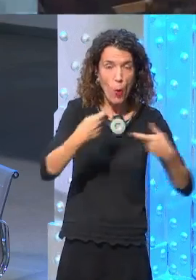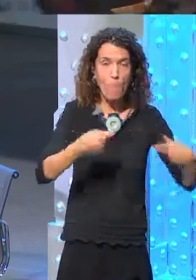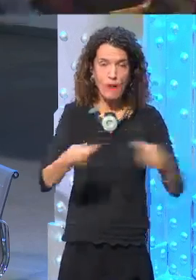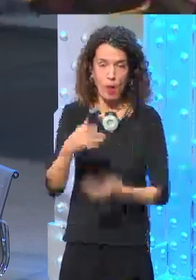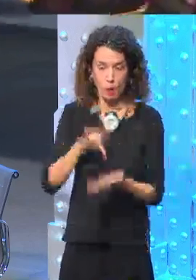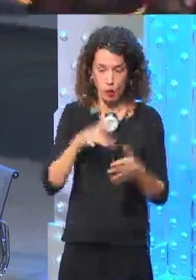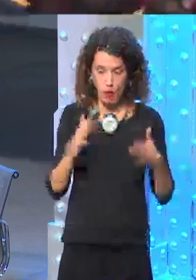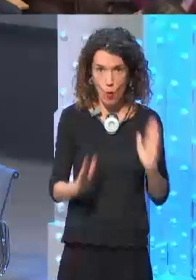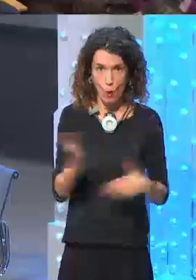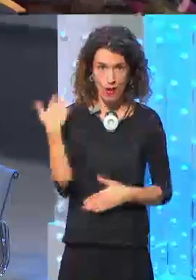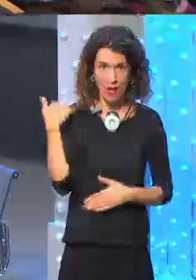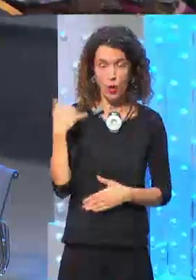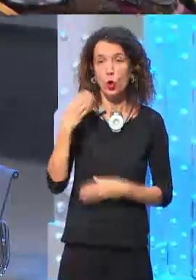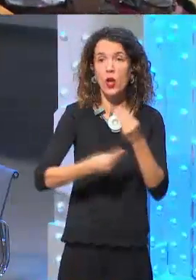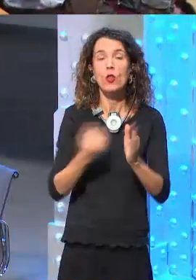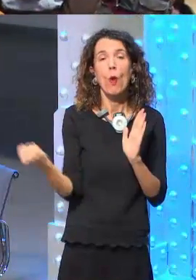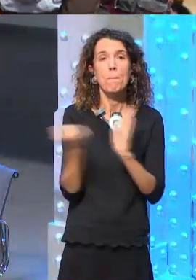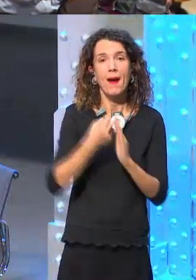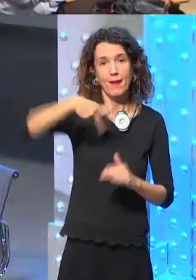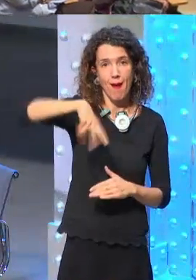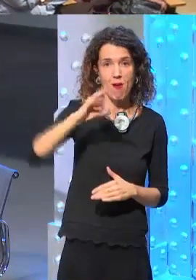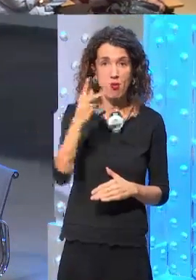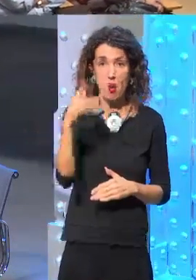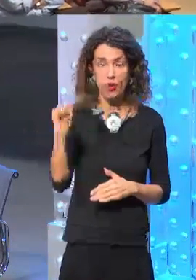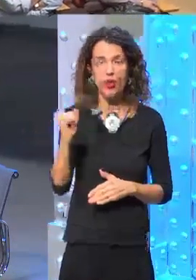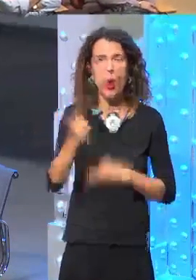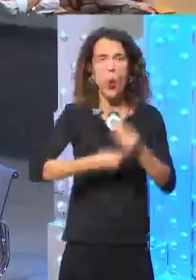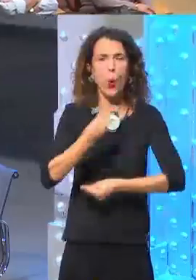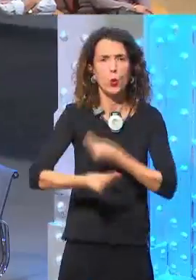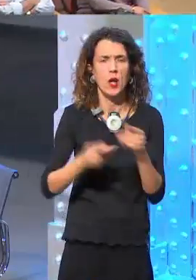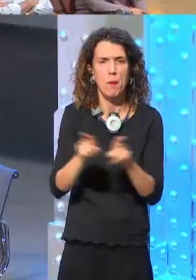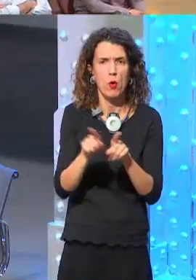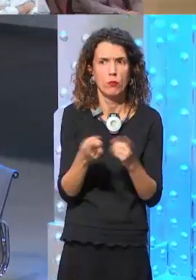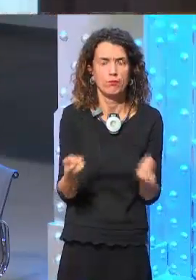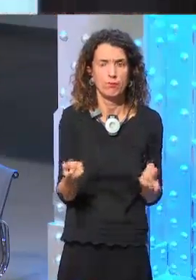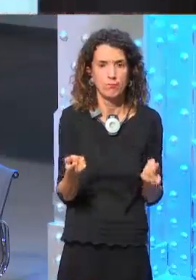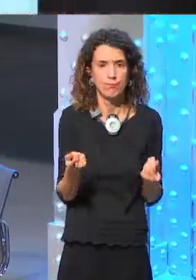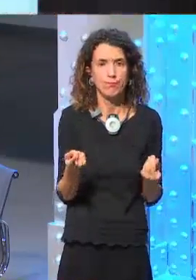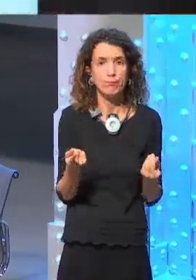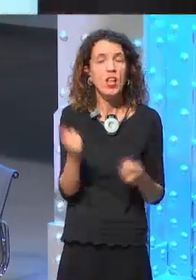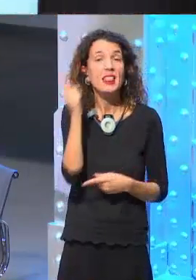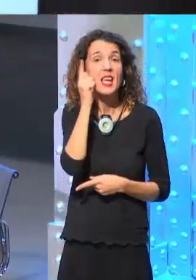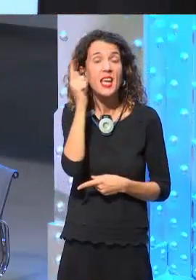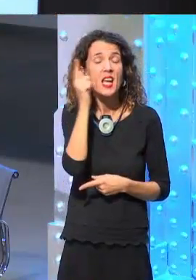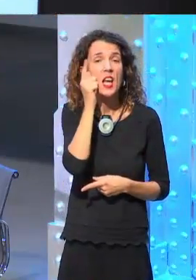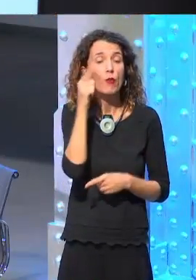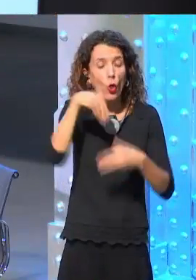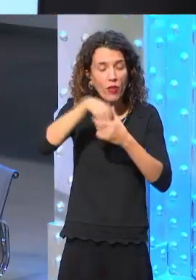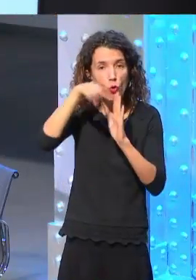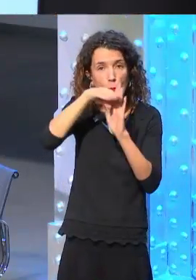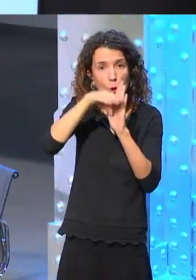en aquel momento. Lo hizo Nokia y utilizábamos este teléfono con un